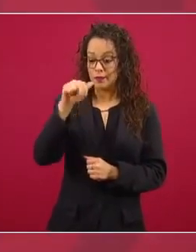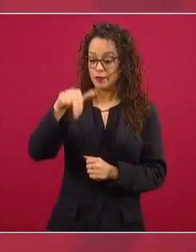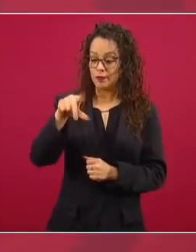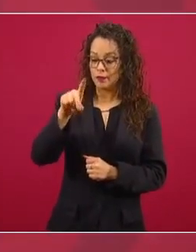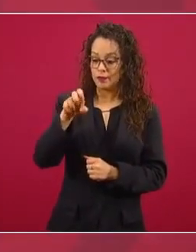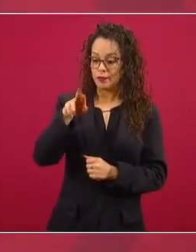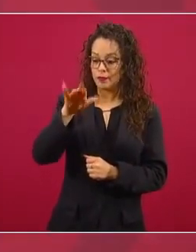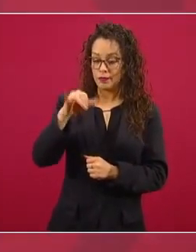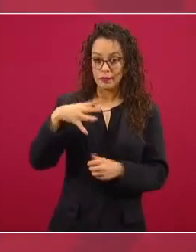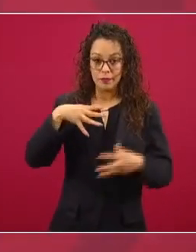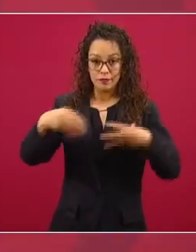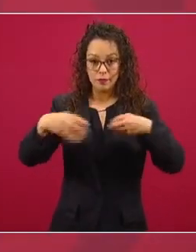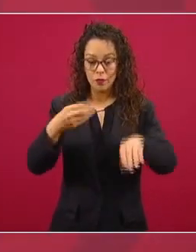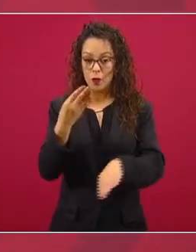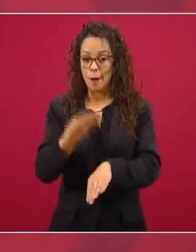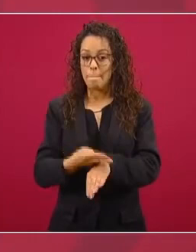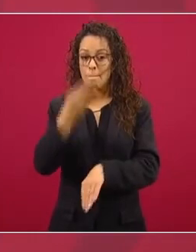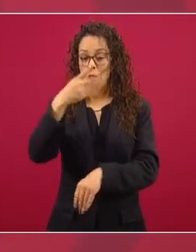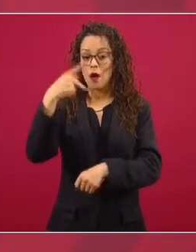peligrosa,